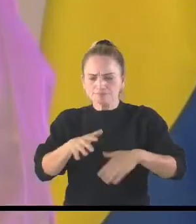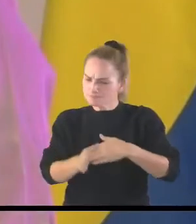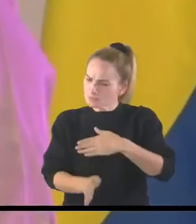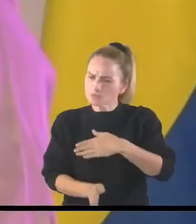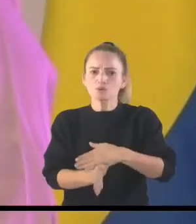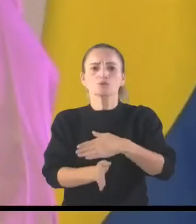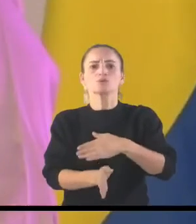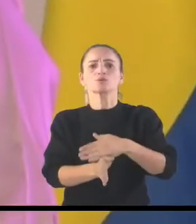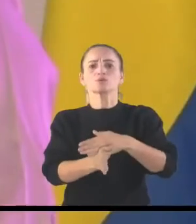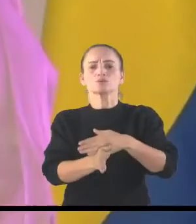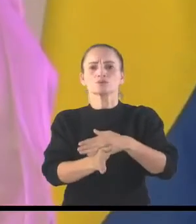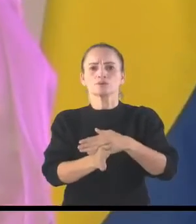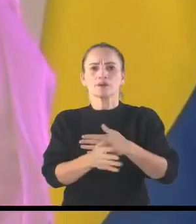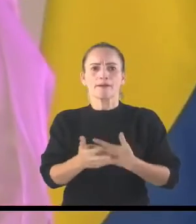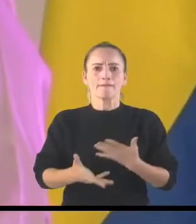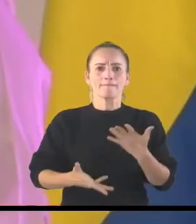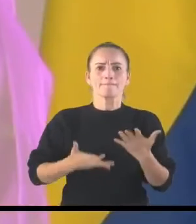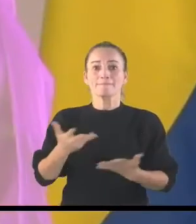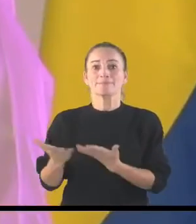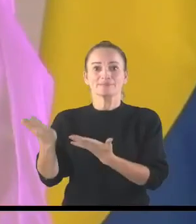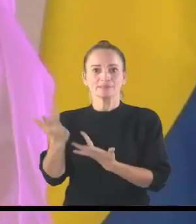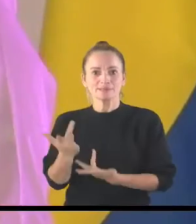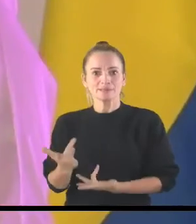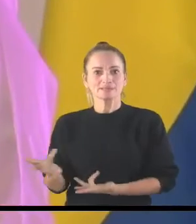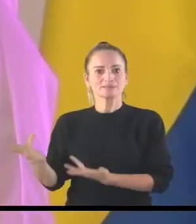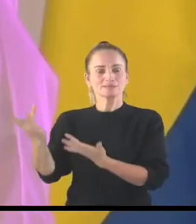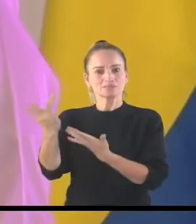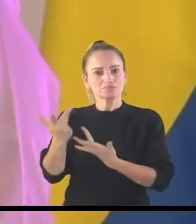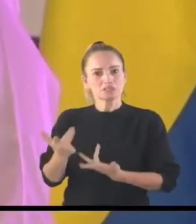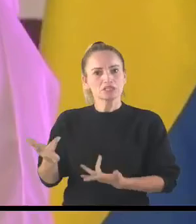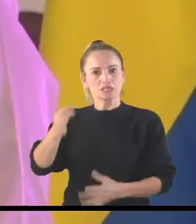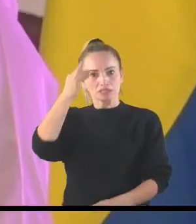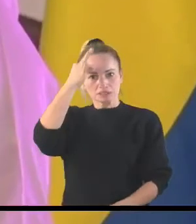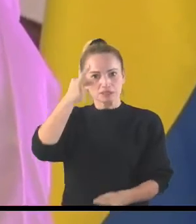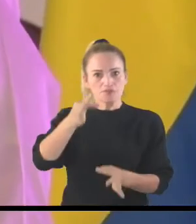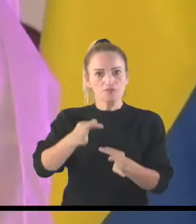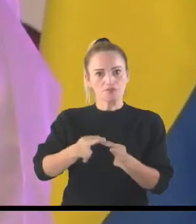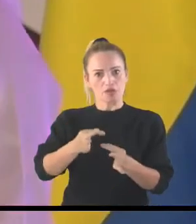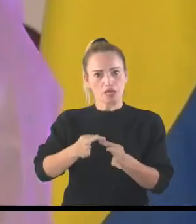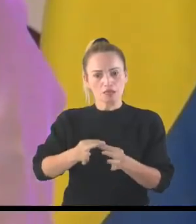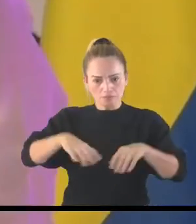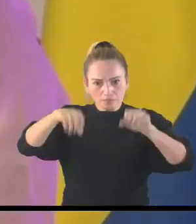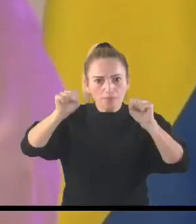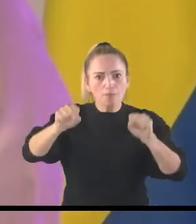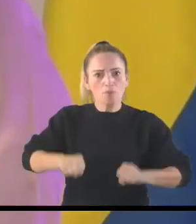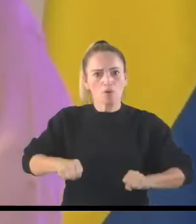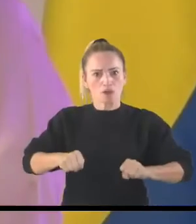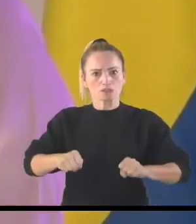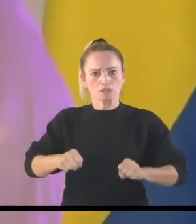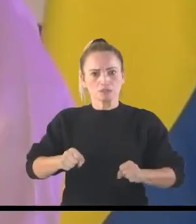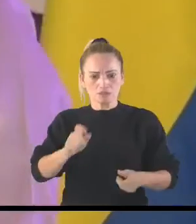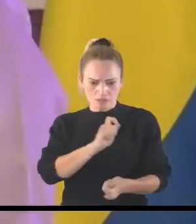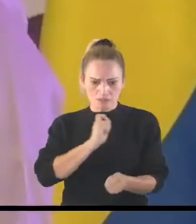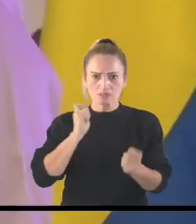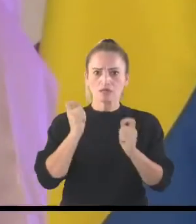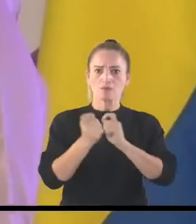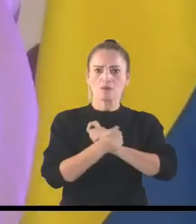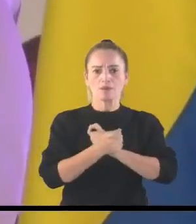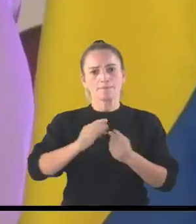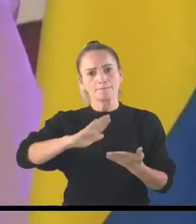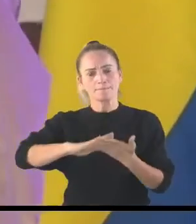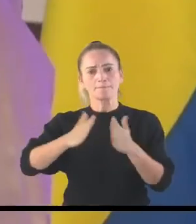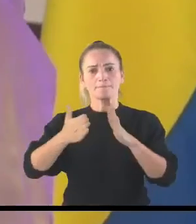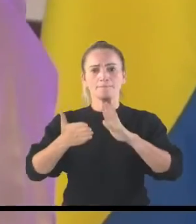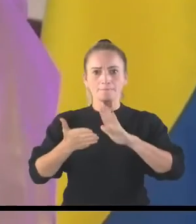siguen sembrando esperanza, sembrando posibilidades de un camino de paz, de